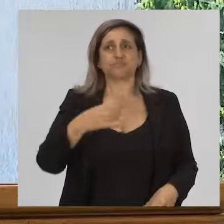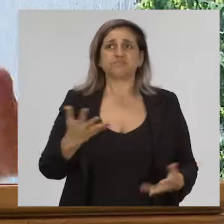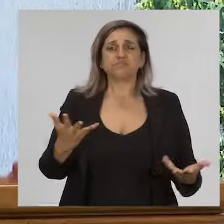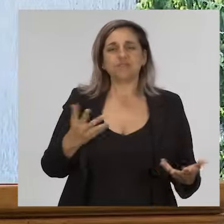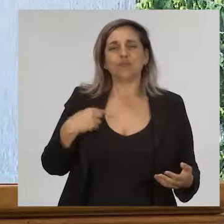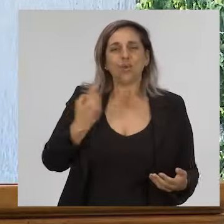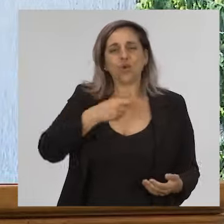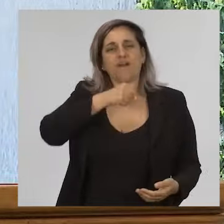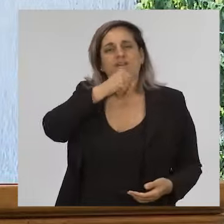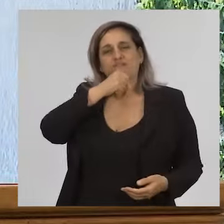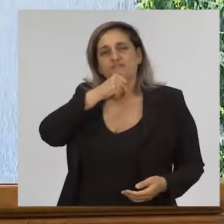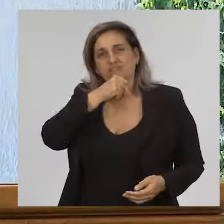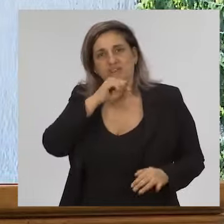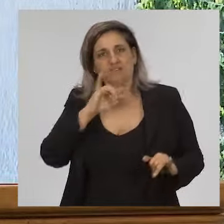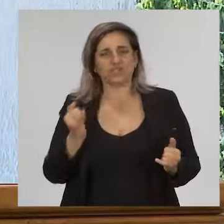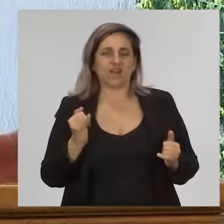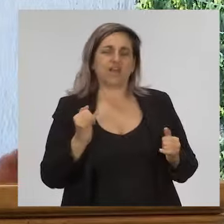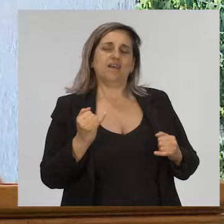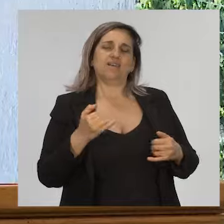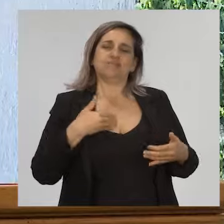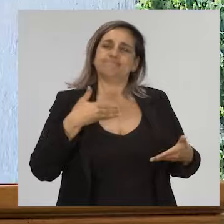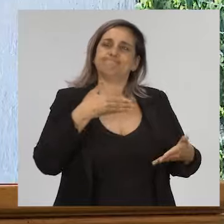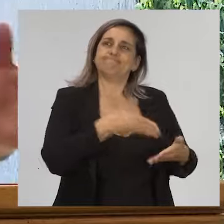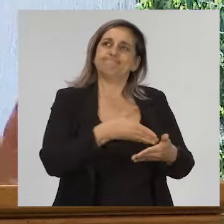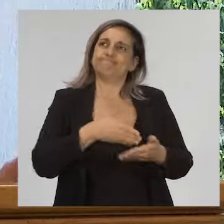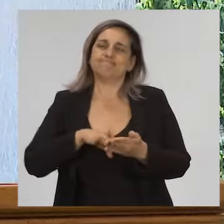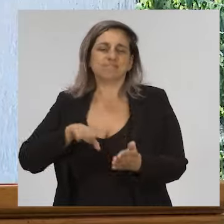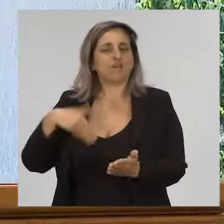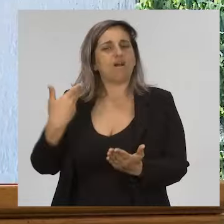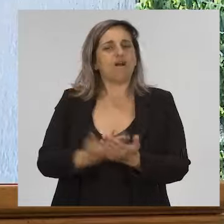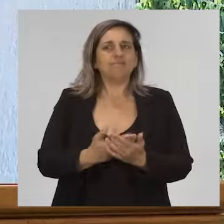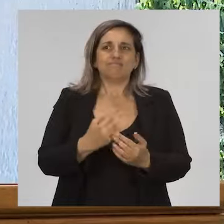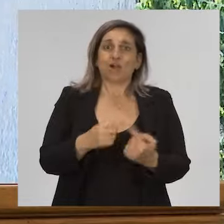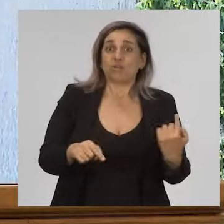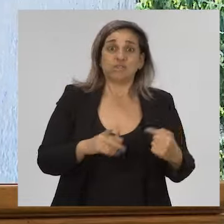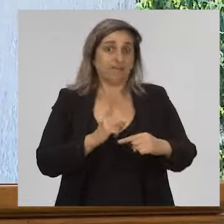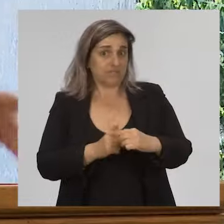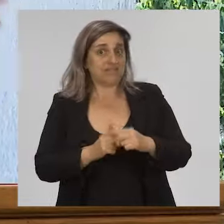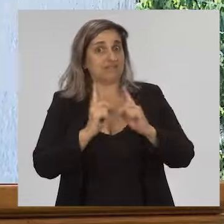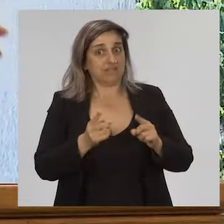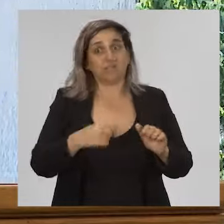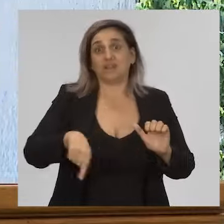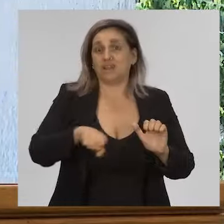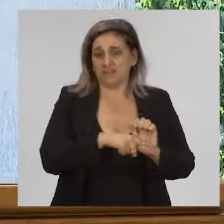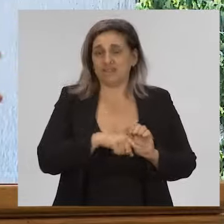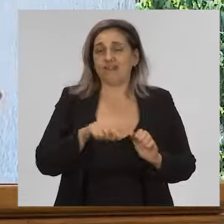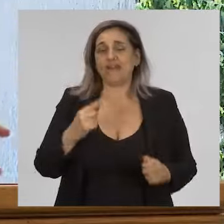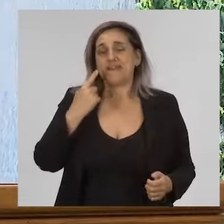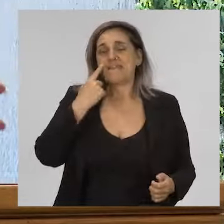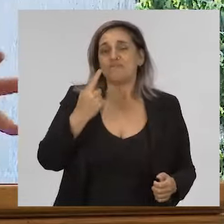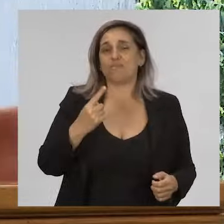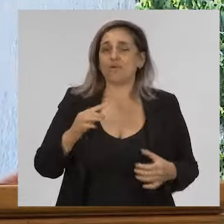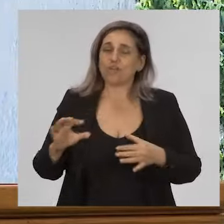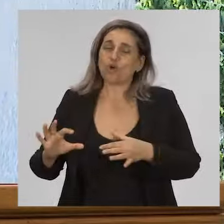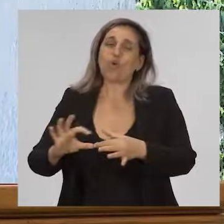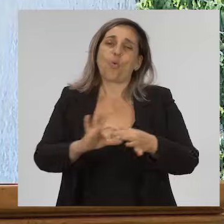Cuando uno va quedando más grande, interactúa y tiene algún tropezón y también algunas cosas lindas que pasan en la vida, te das cuenta que